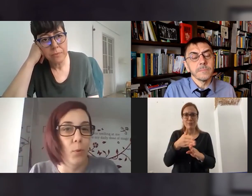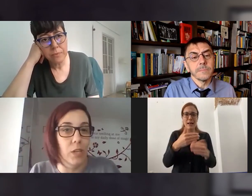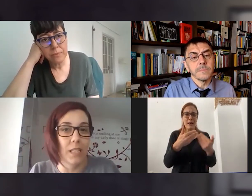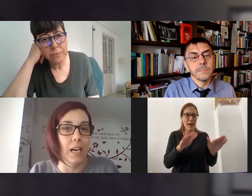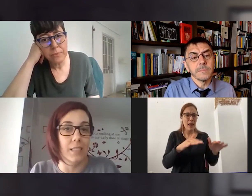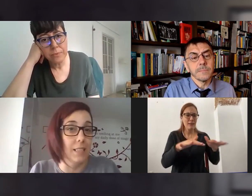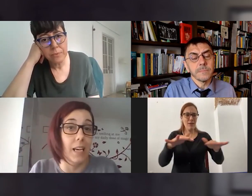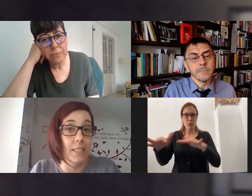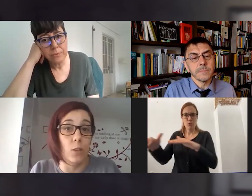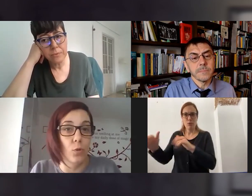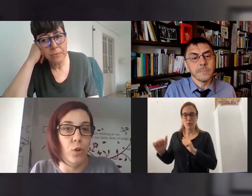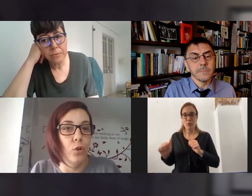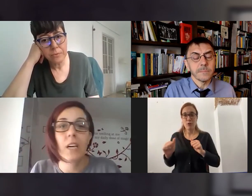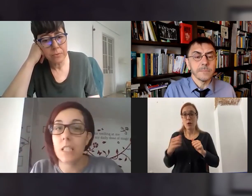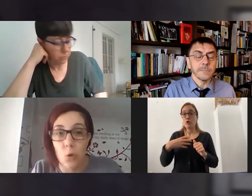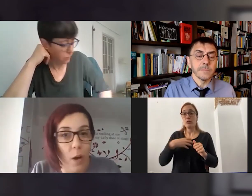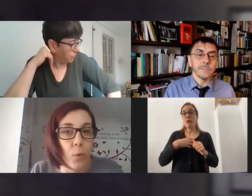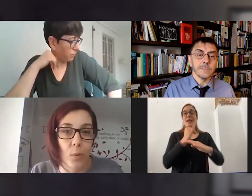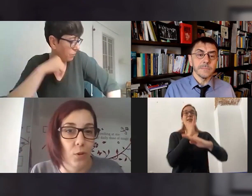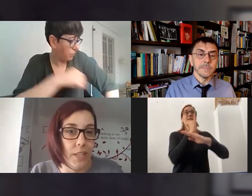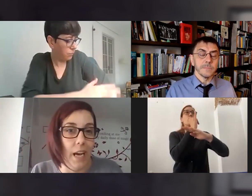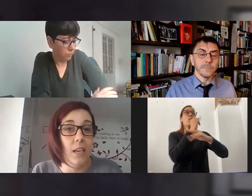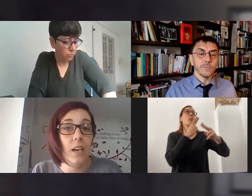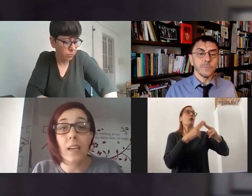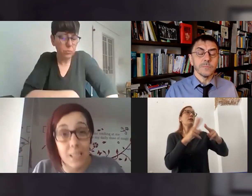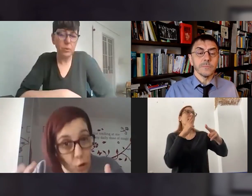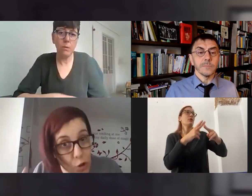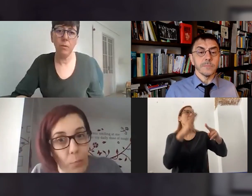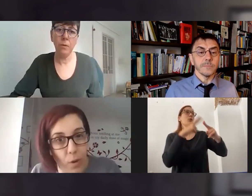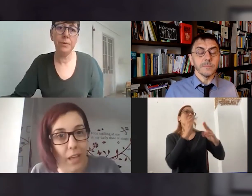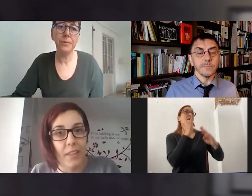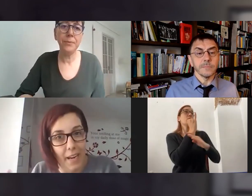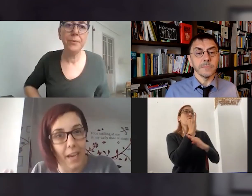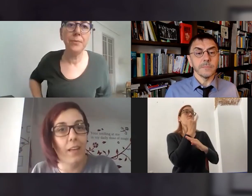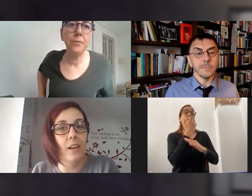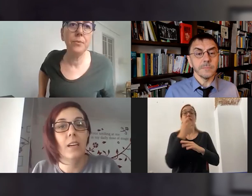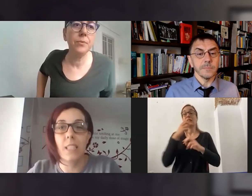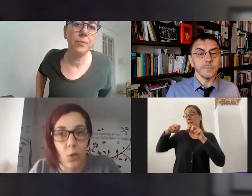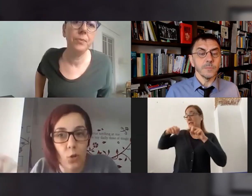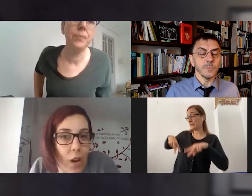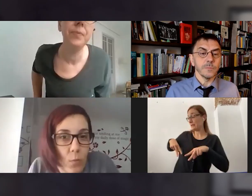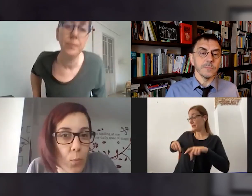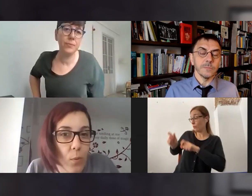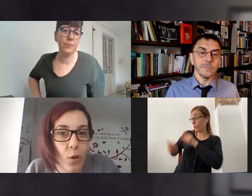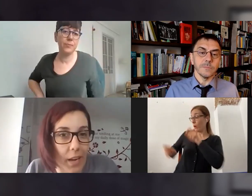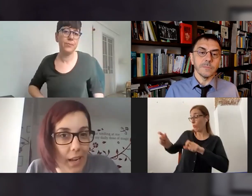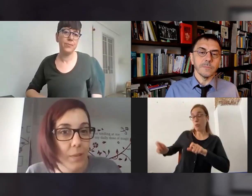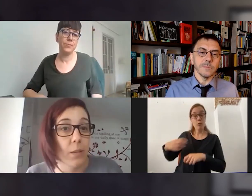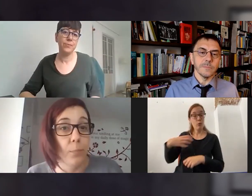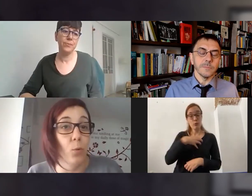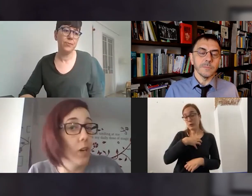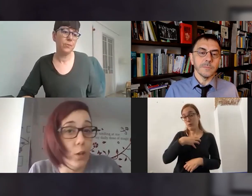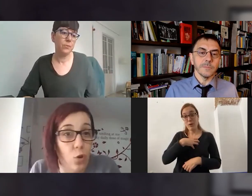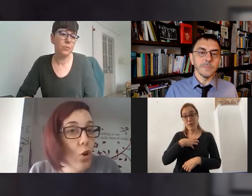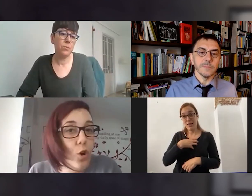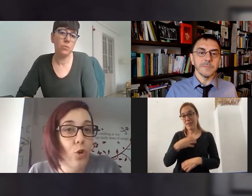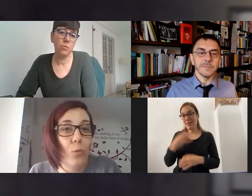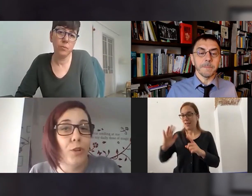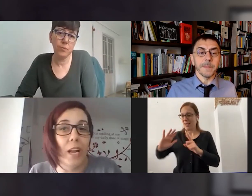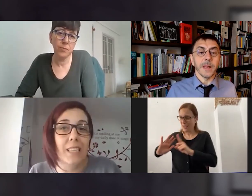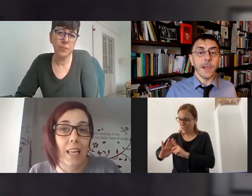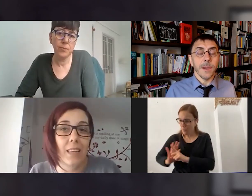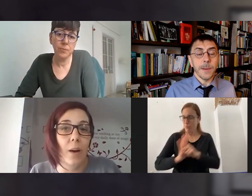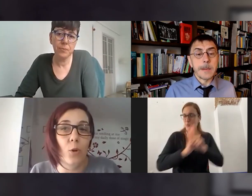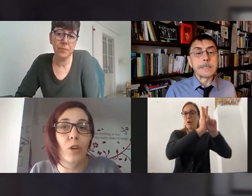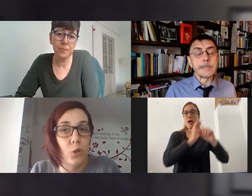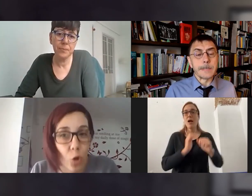hacer políticas desde la institución si no hay pueblo detrás, y no se puede hacer nada si no hay un pueblo que realmente empuje. Yo no veo